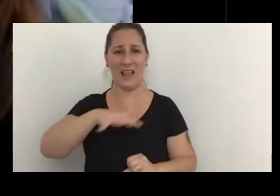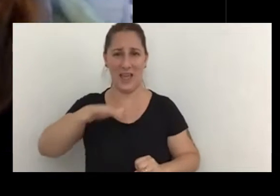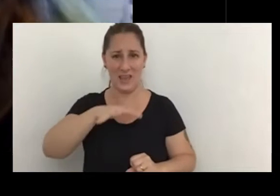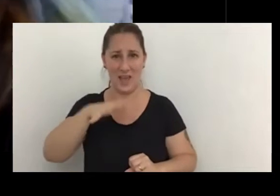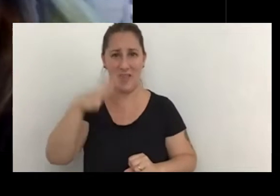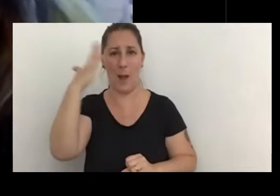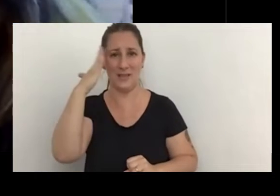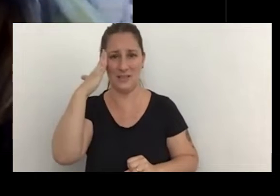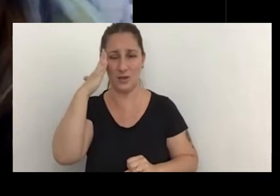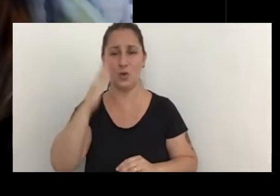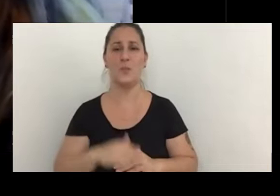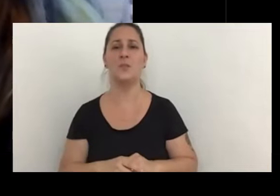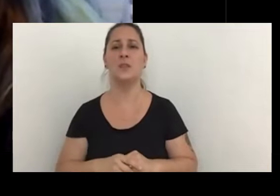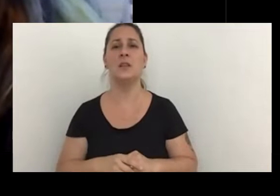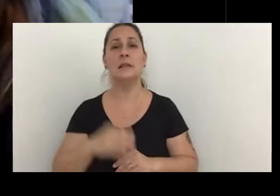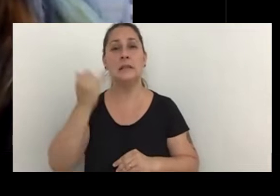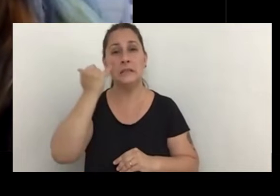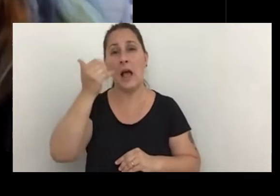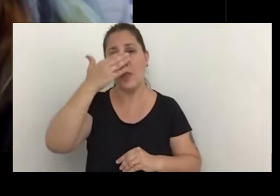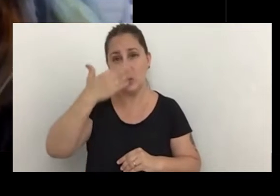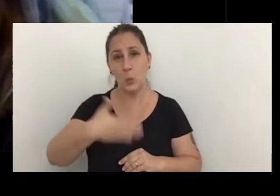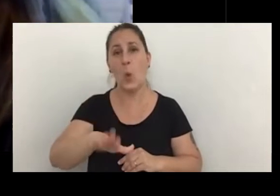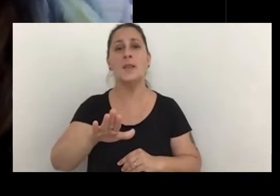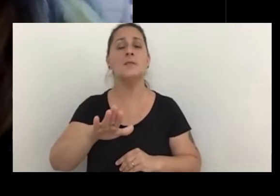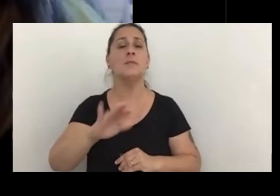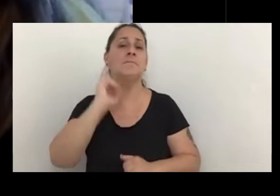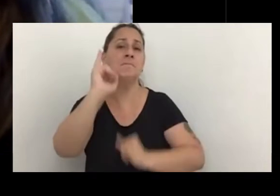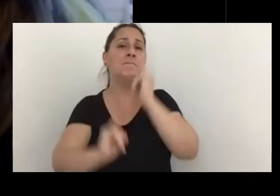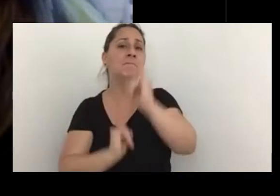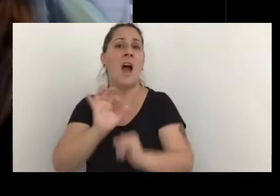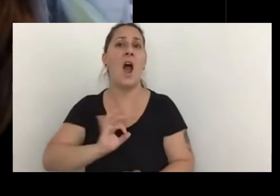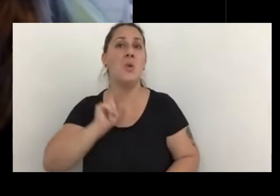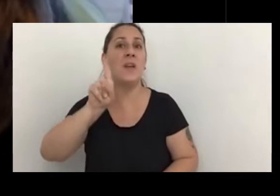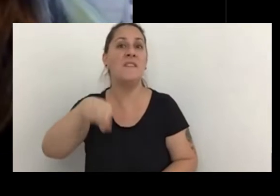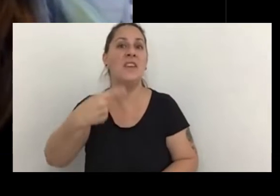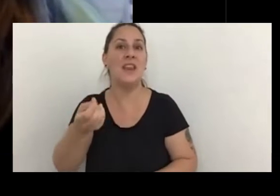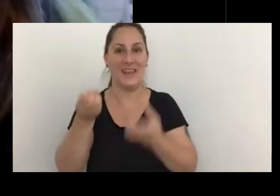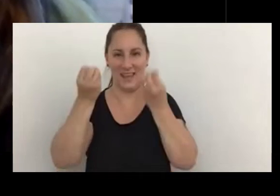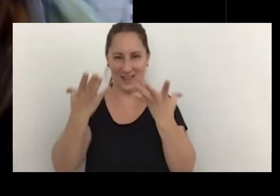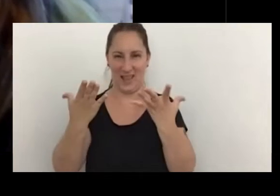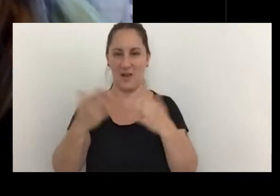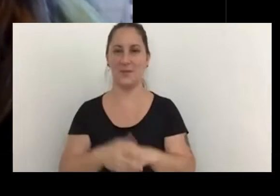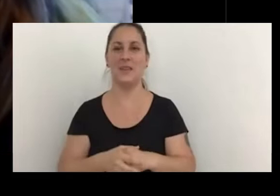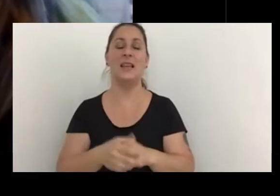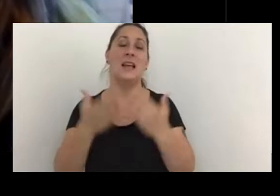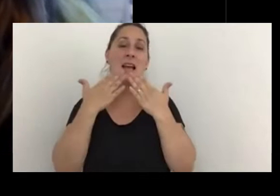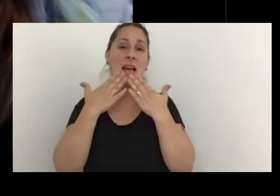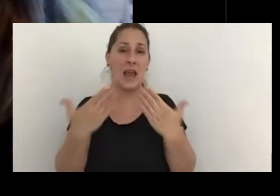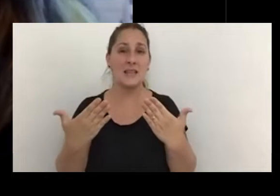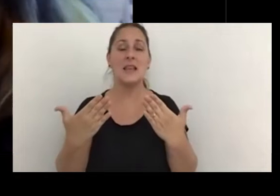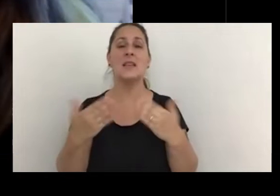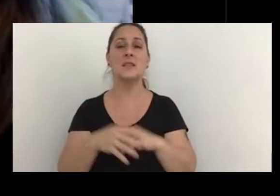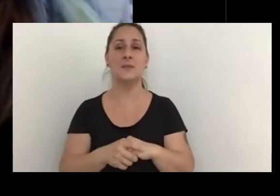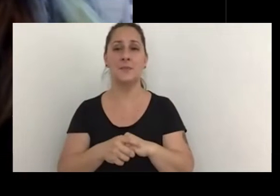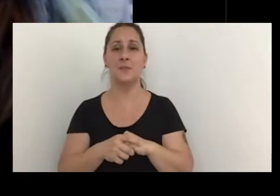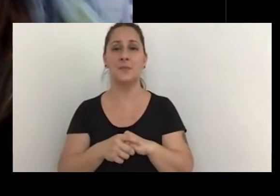Después ya le iremos comentando cómo continuamos el año que viene. Agradecerles también, por supuesto, a todos los